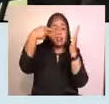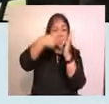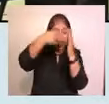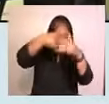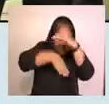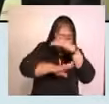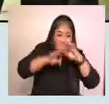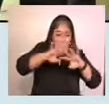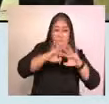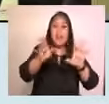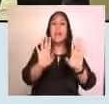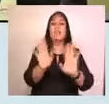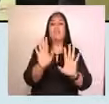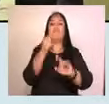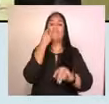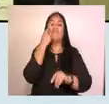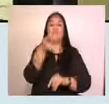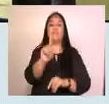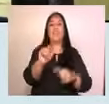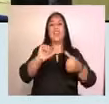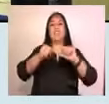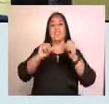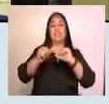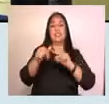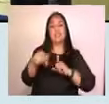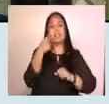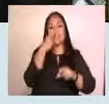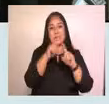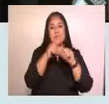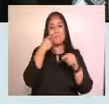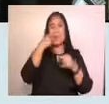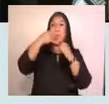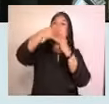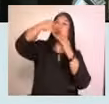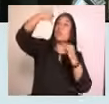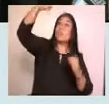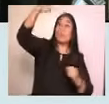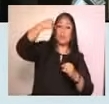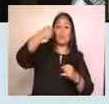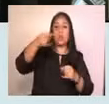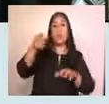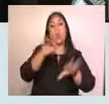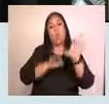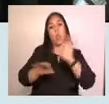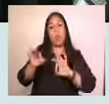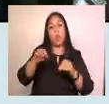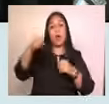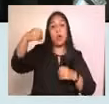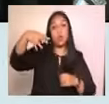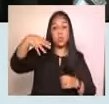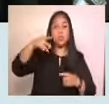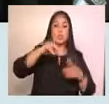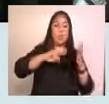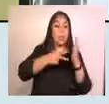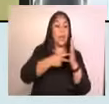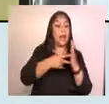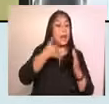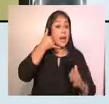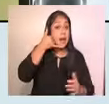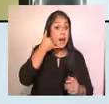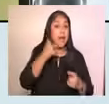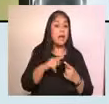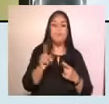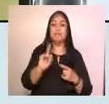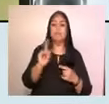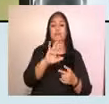para evitar que puedan tener acceso a fibra óptica o a energía para recargar celulares, y a